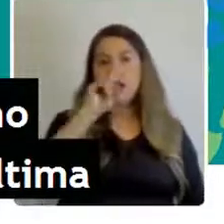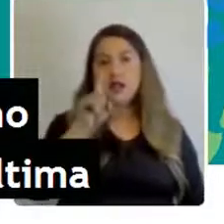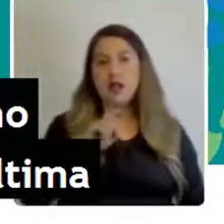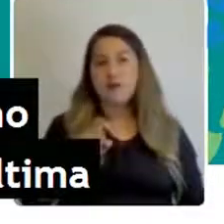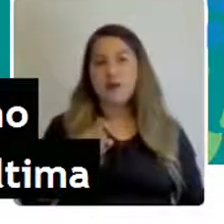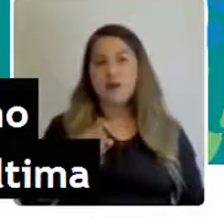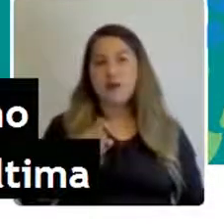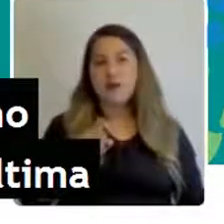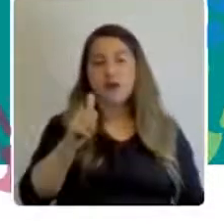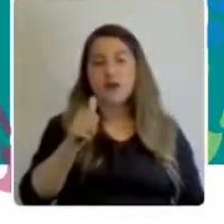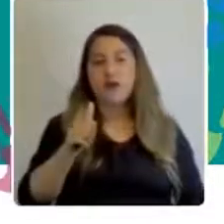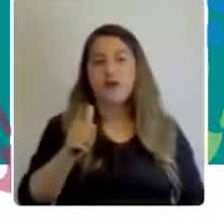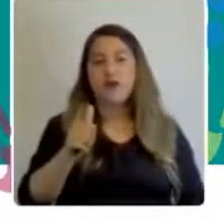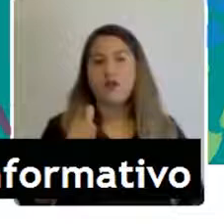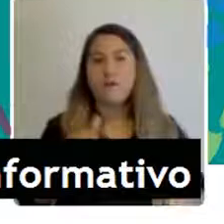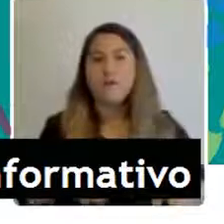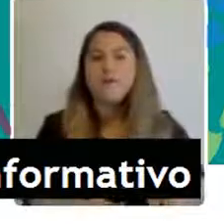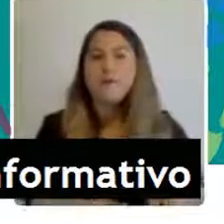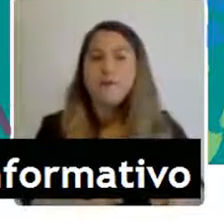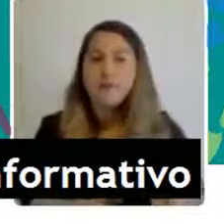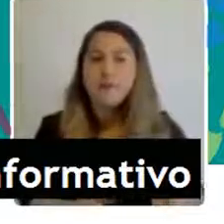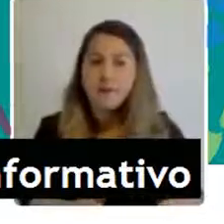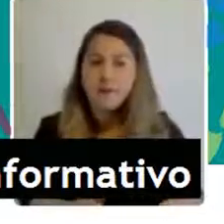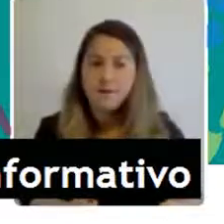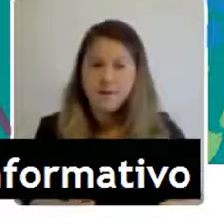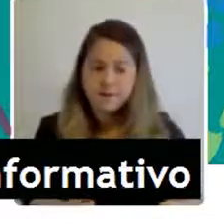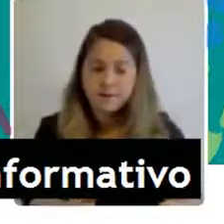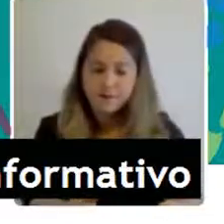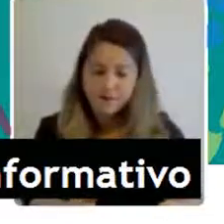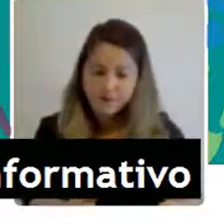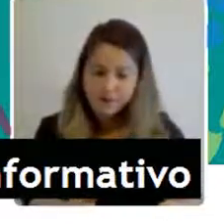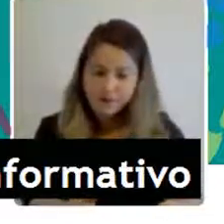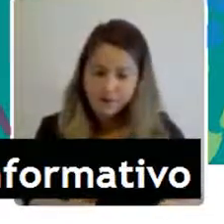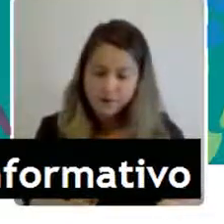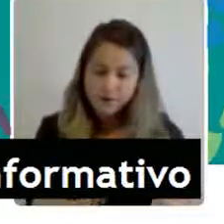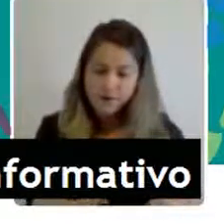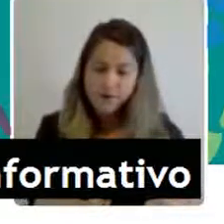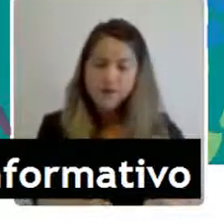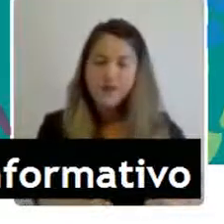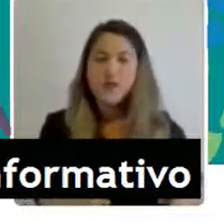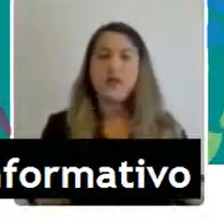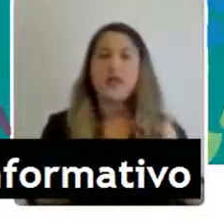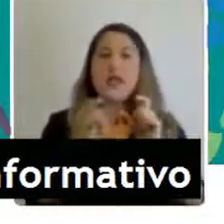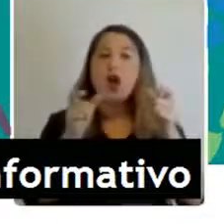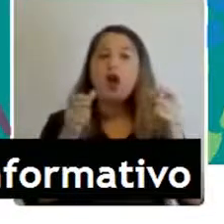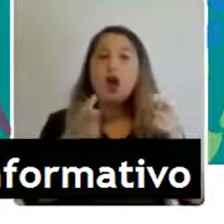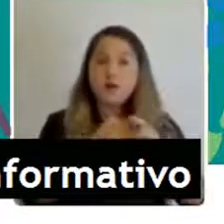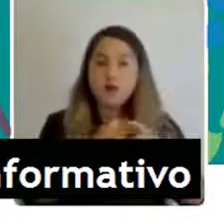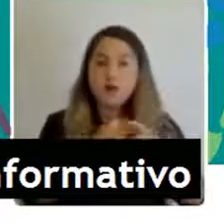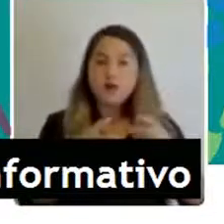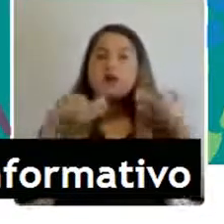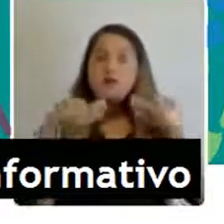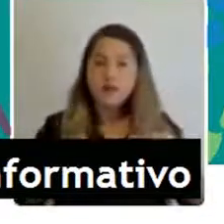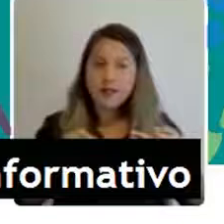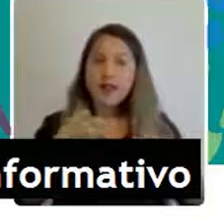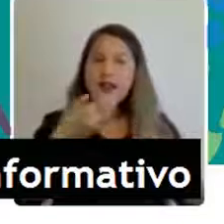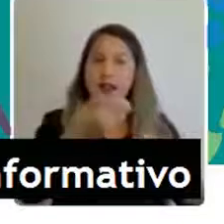no solo la última. Ha habido varias comisiones que efectivamente han avanzado en un